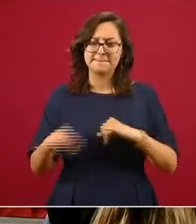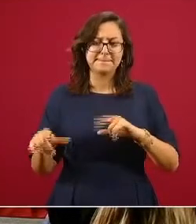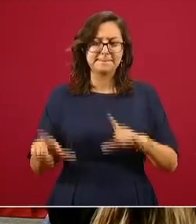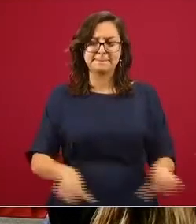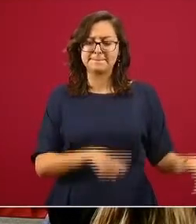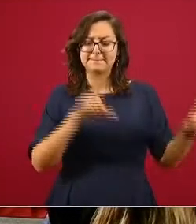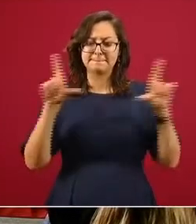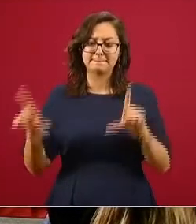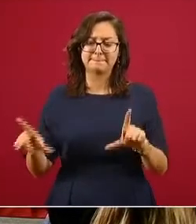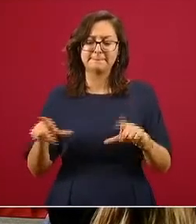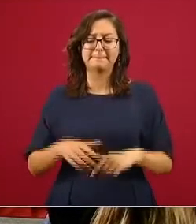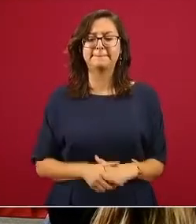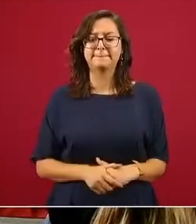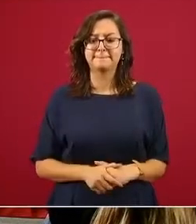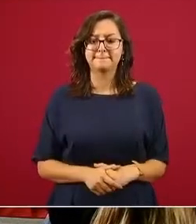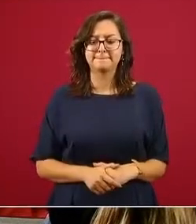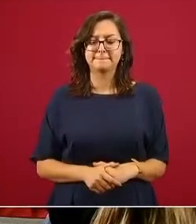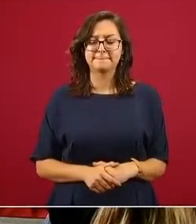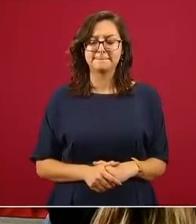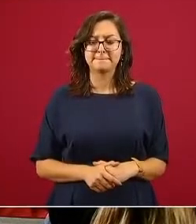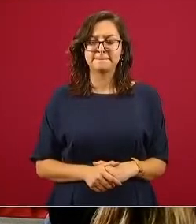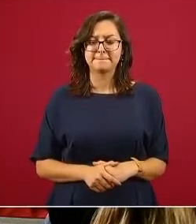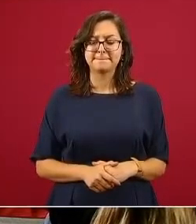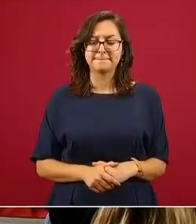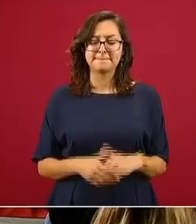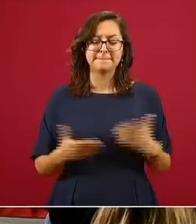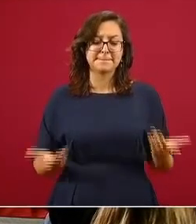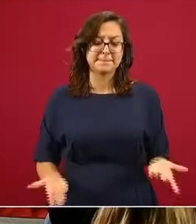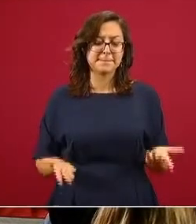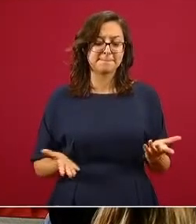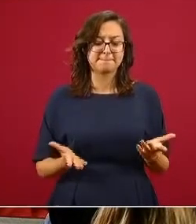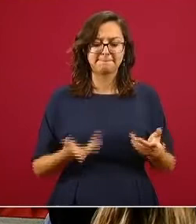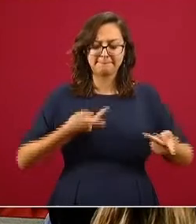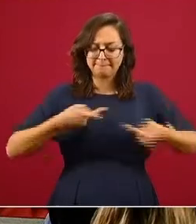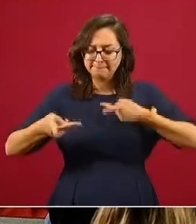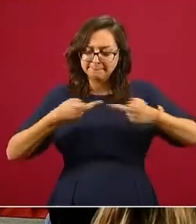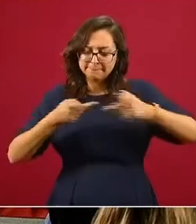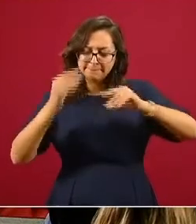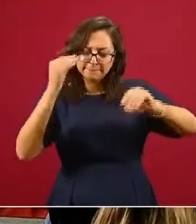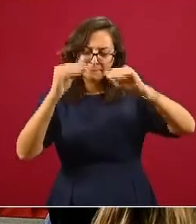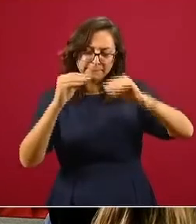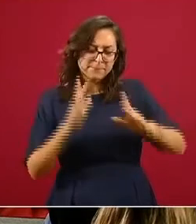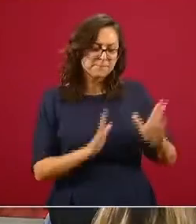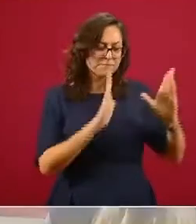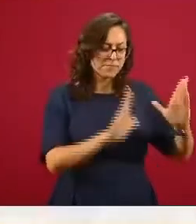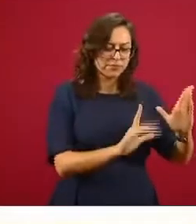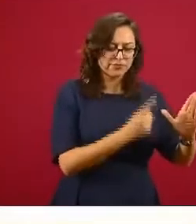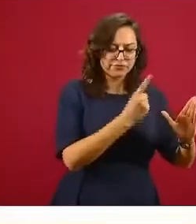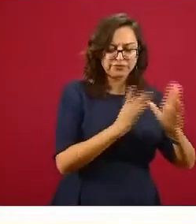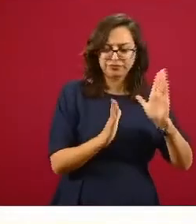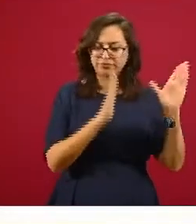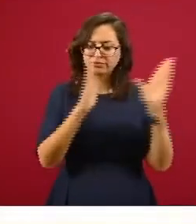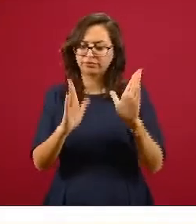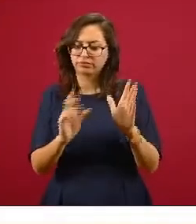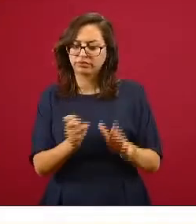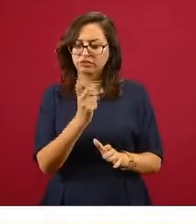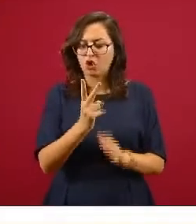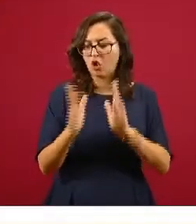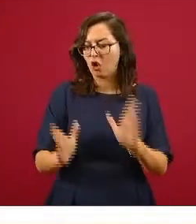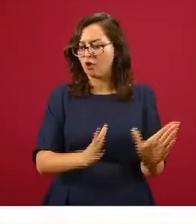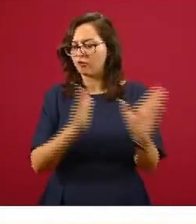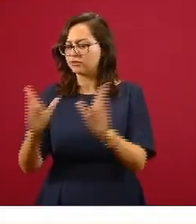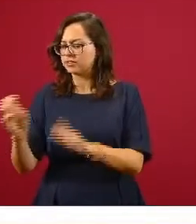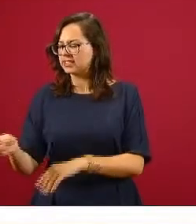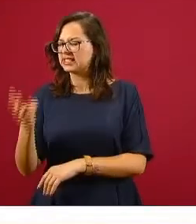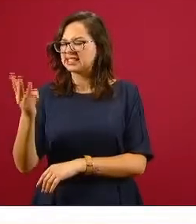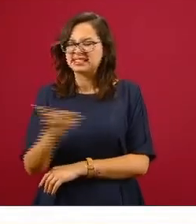fase explicando cómo se definieron y se diseñaron y en qué consisten las distintas fases. Estas fases,